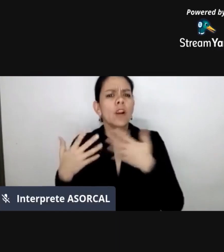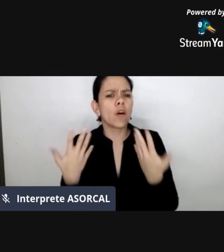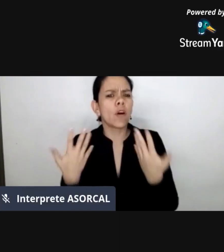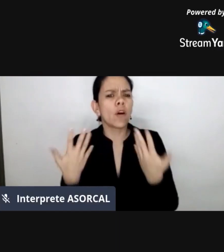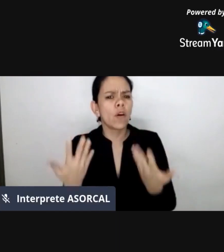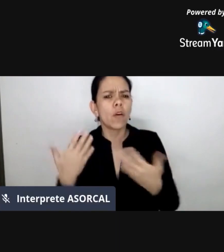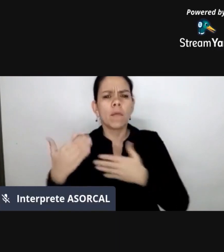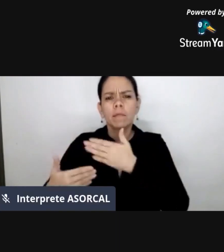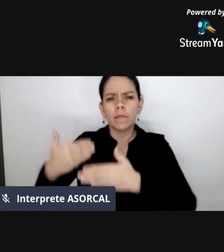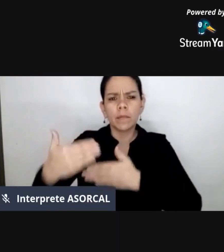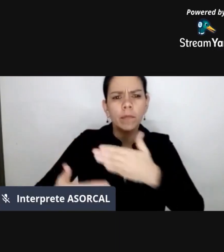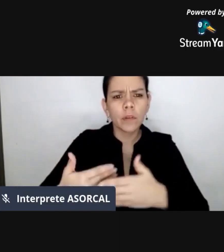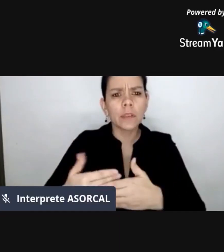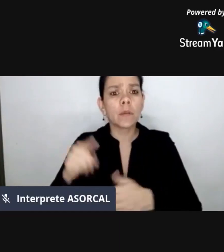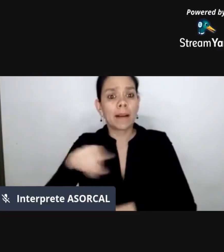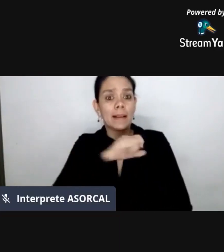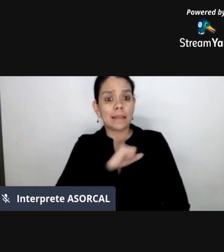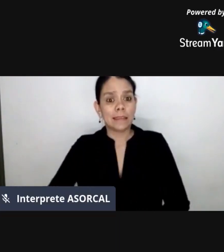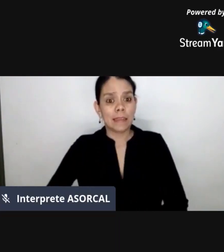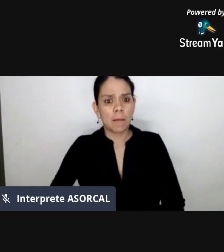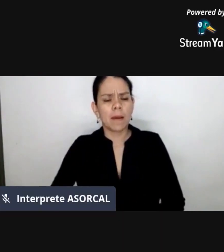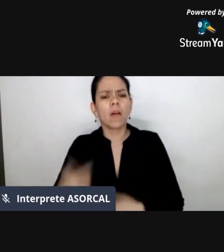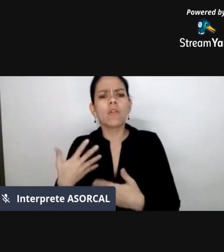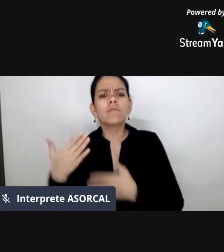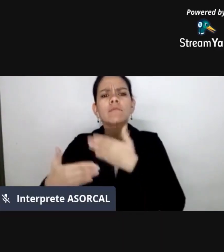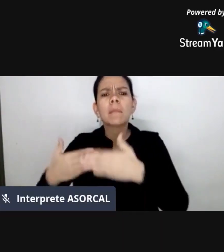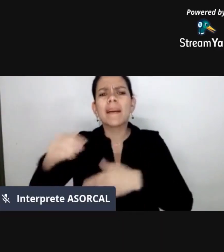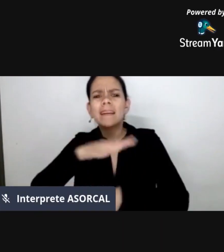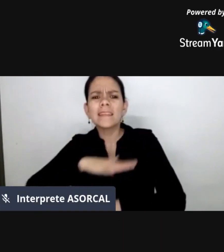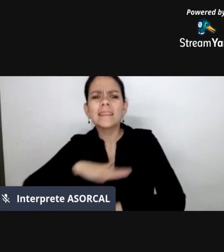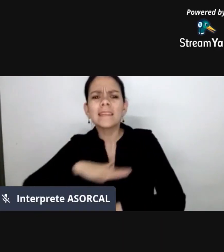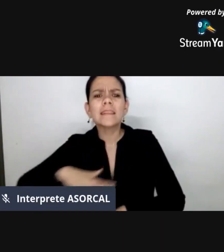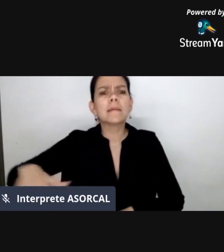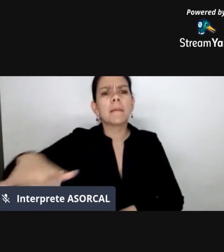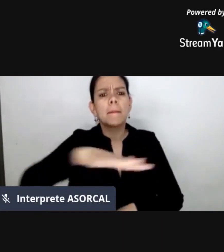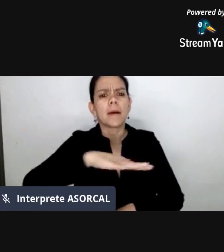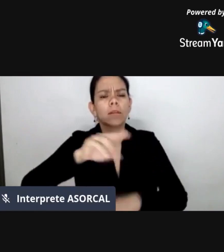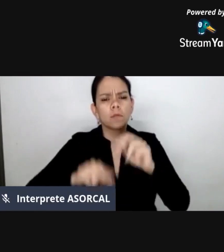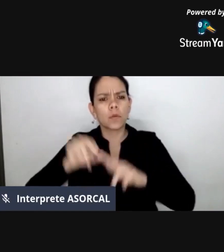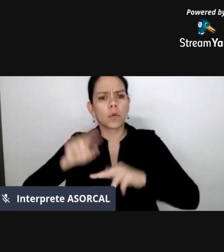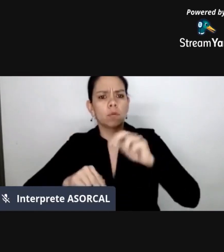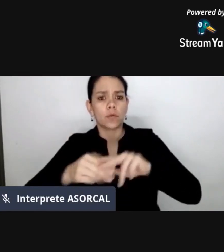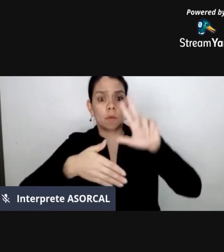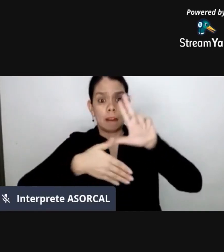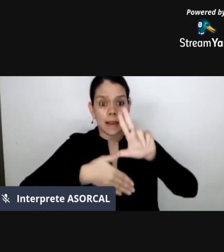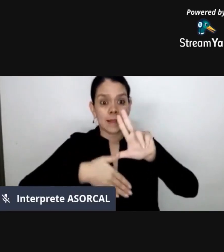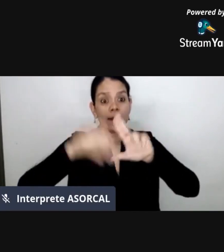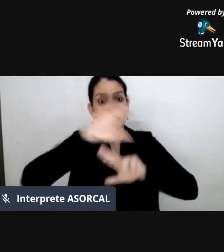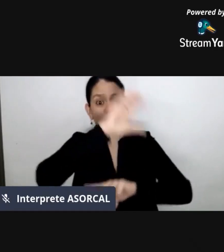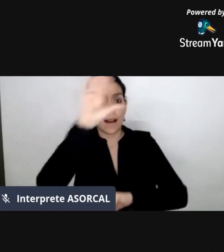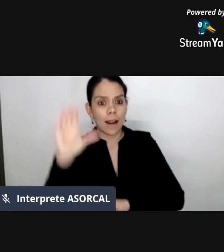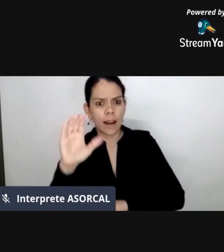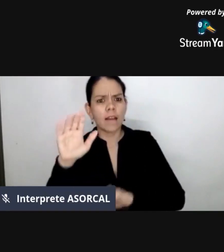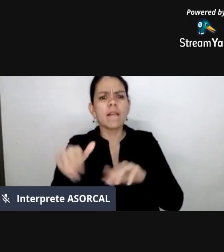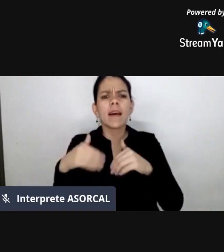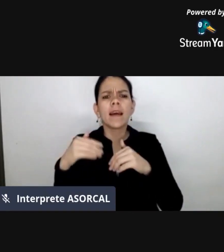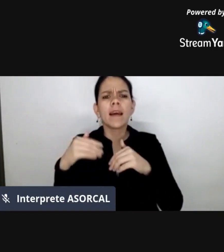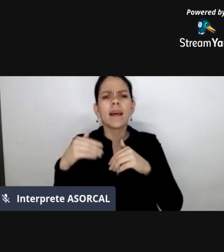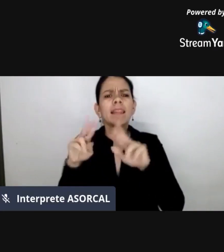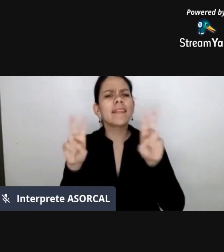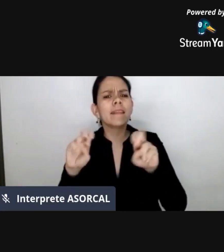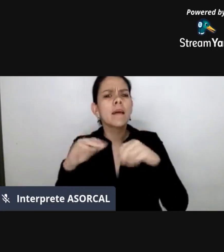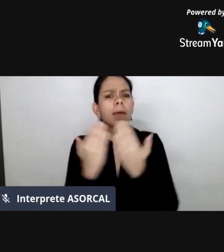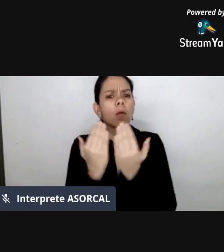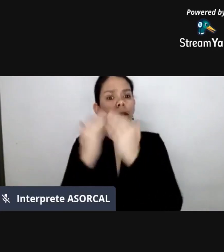Institucionales y Normativas para la construcción del espacio euro-latinoamericano y caribeño de educación superior, ciencia, tecnología